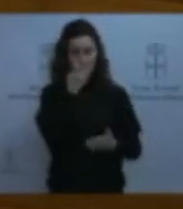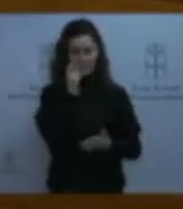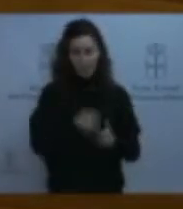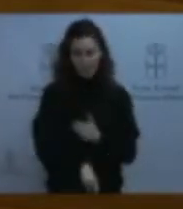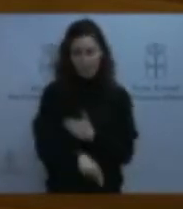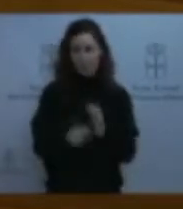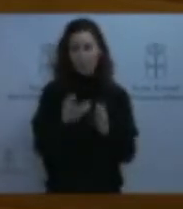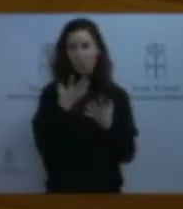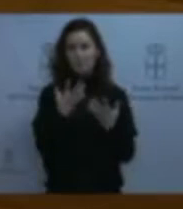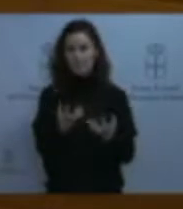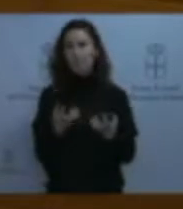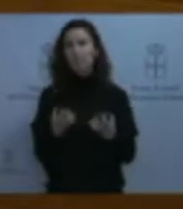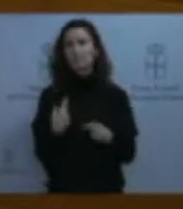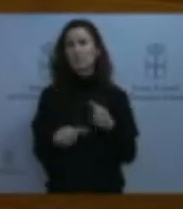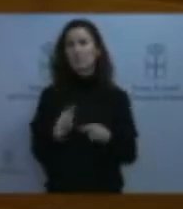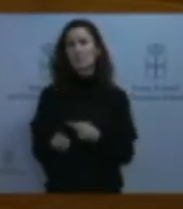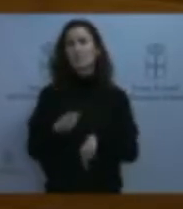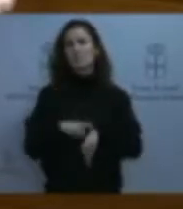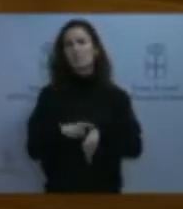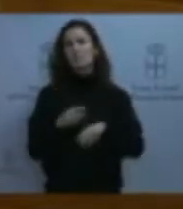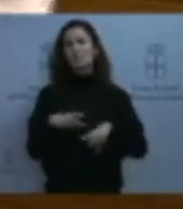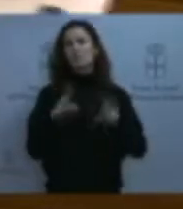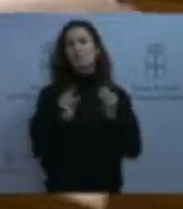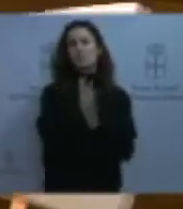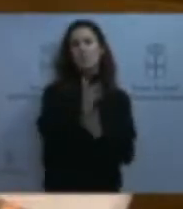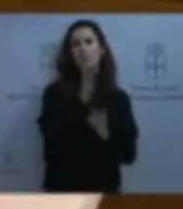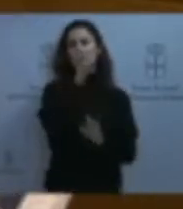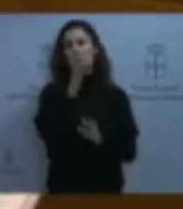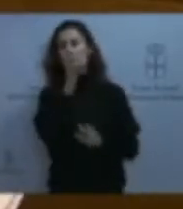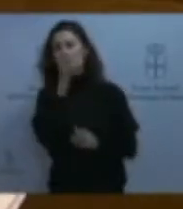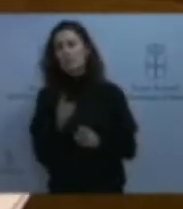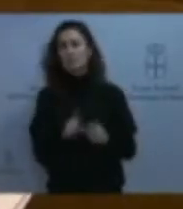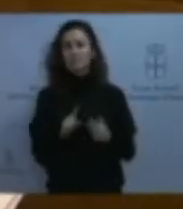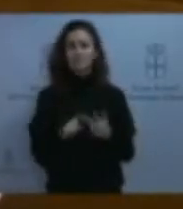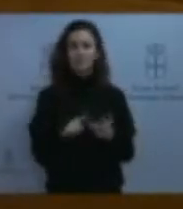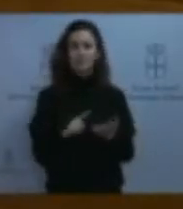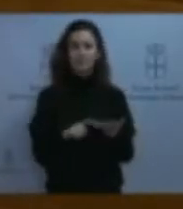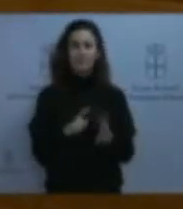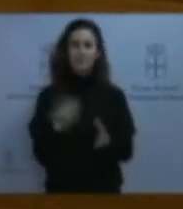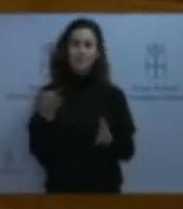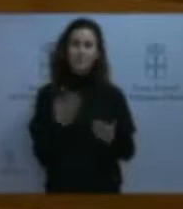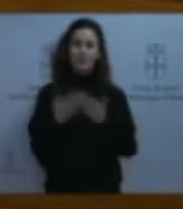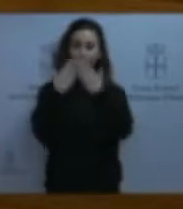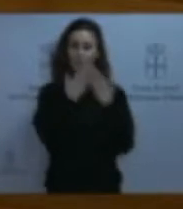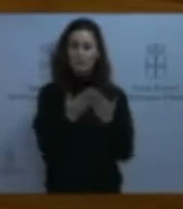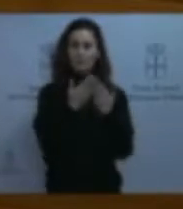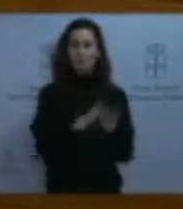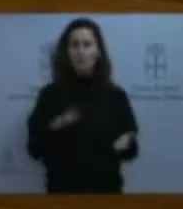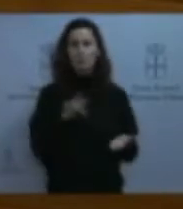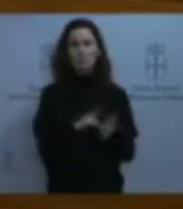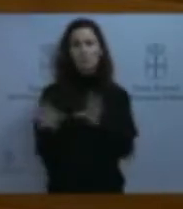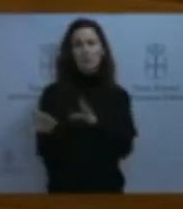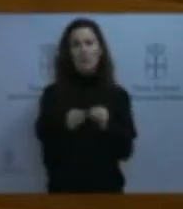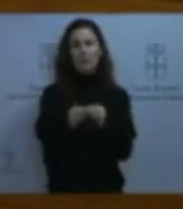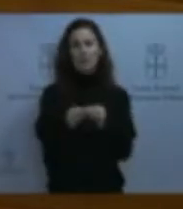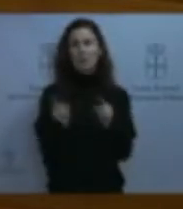serios, lleva un tiempo hacerlo, se determina la causa, el inicio del incendio, las motivaciones, y todo eso además se tiene que estudiar en una serie completa, no en un episodio,